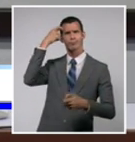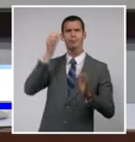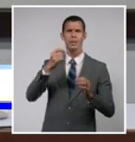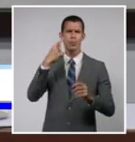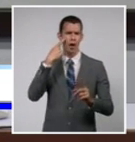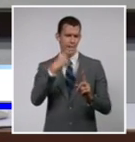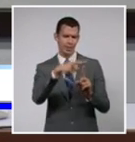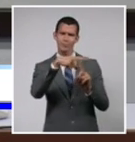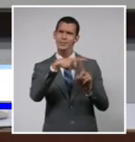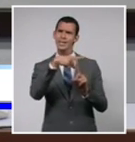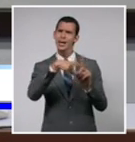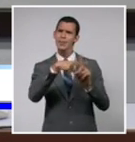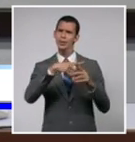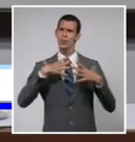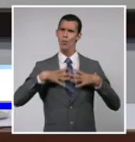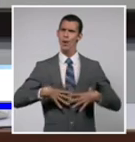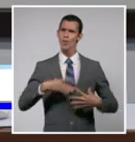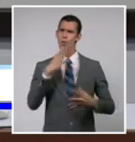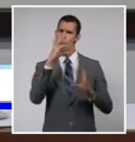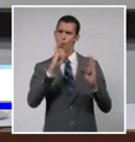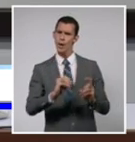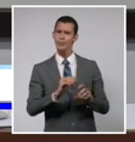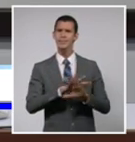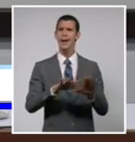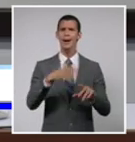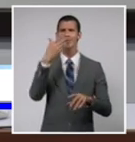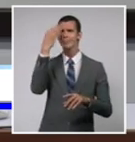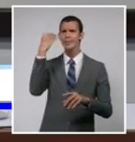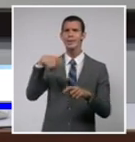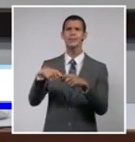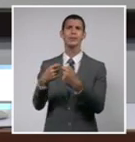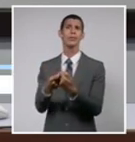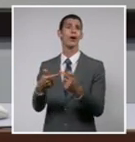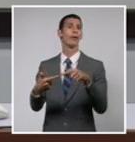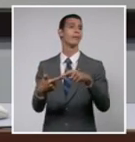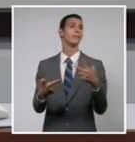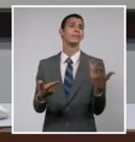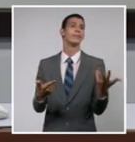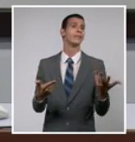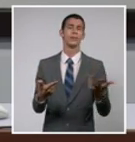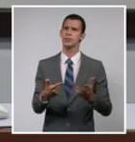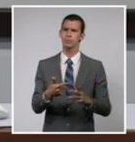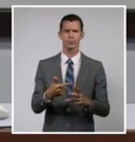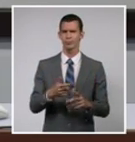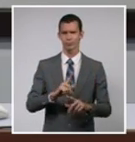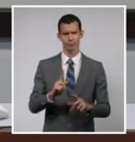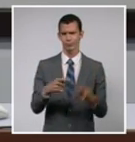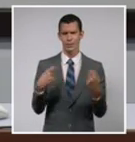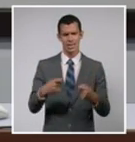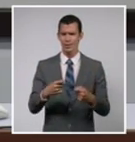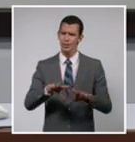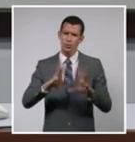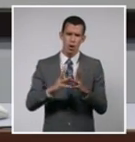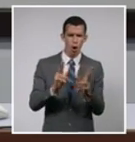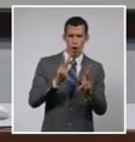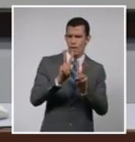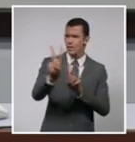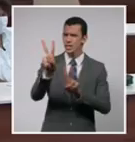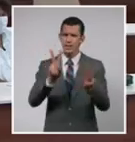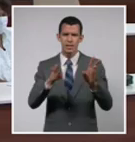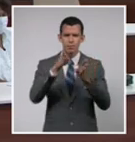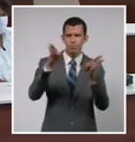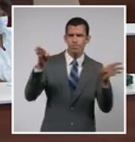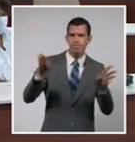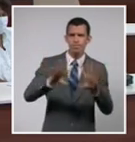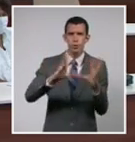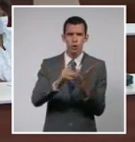Hay que mantener un pesquisaje muy activo y muy intenso y amplio en todas sus alternativas. Tenemos varias alternativas de